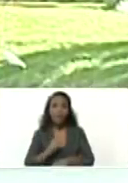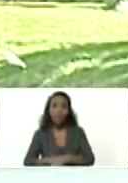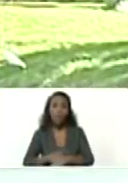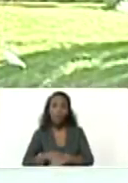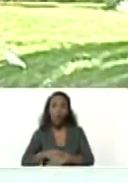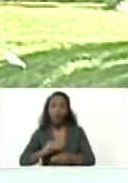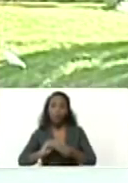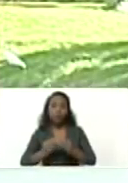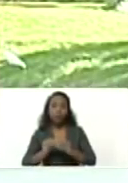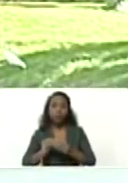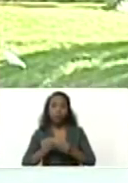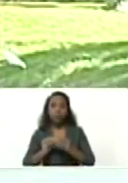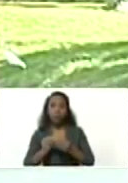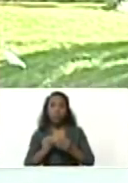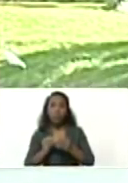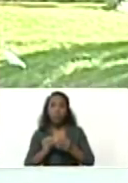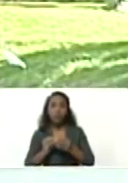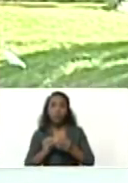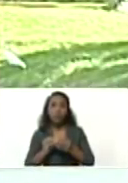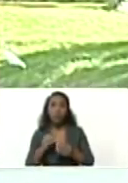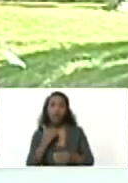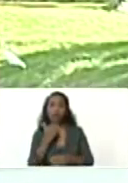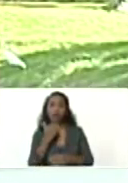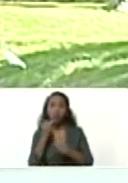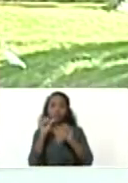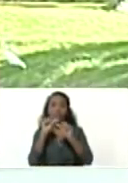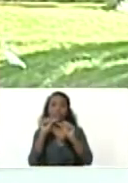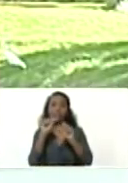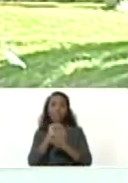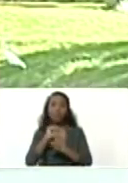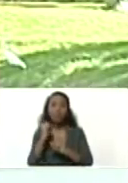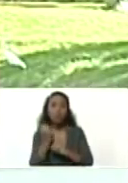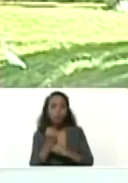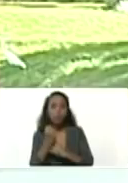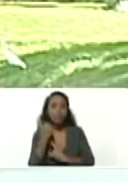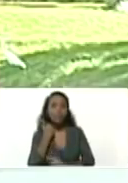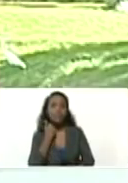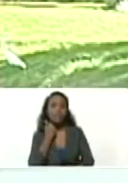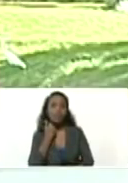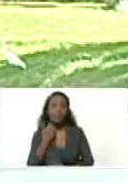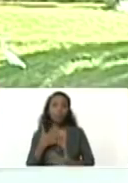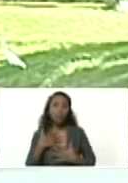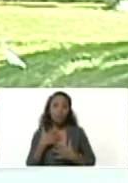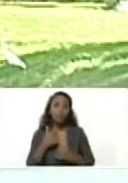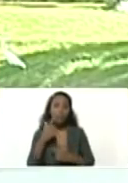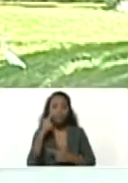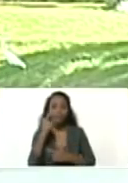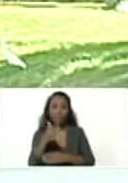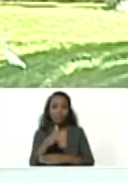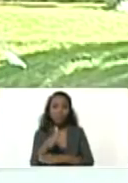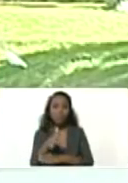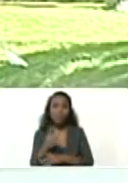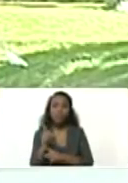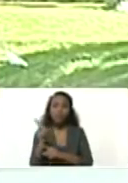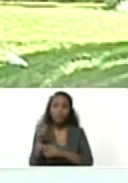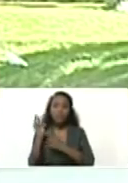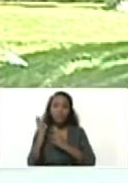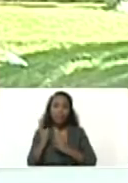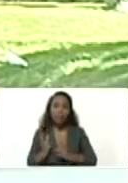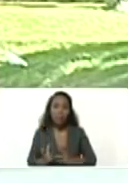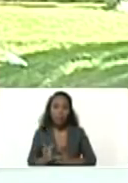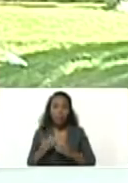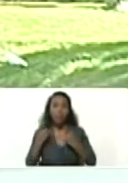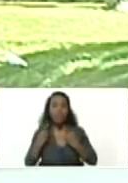recuperación por una situación de salud leve. Le dije que reposara y descansara y